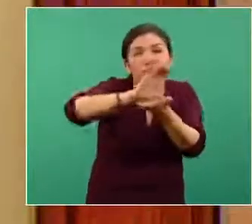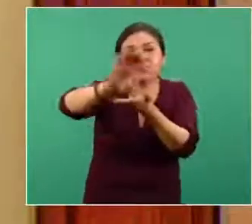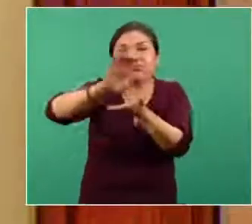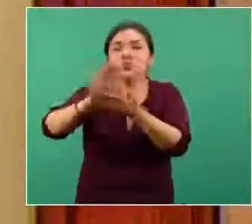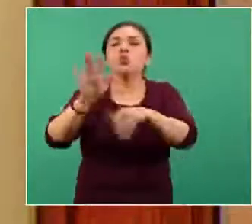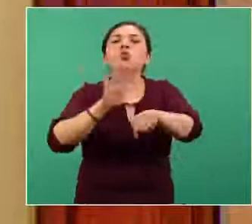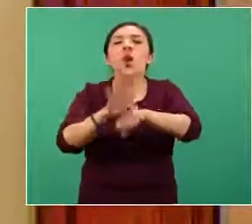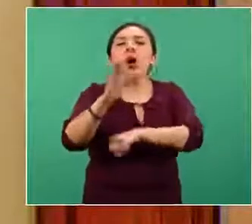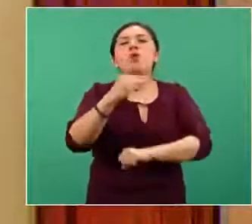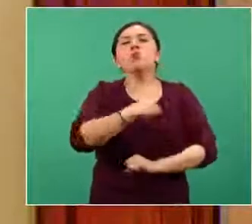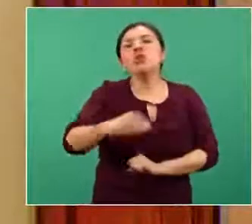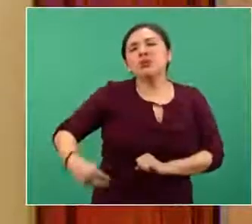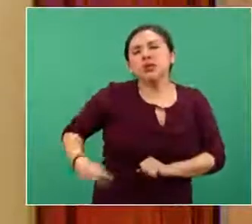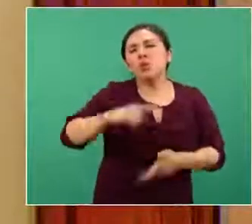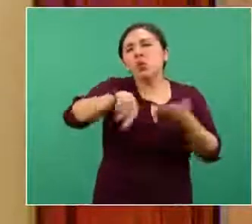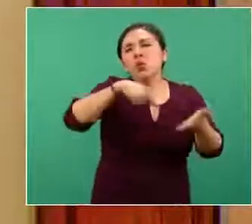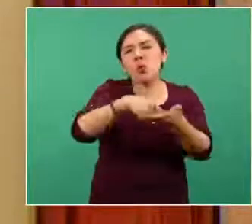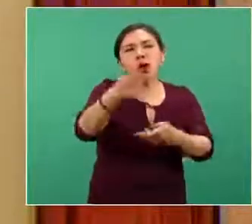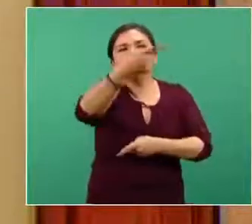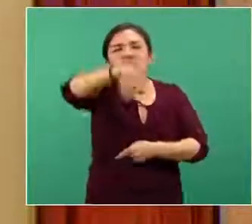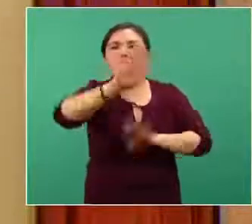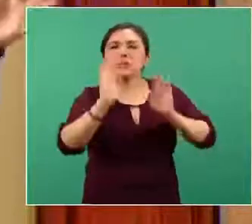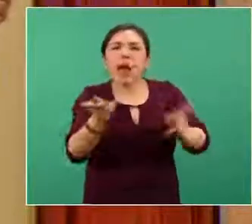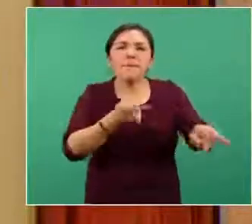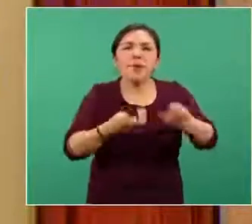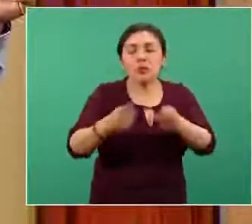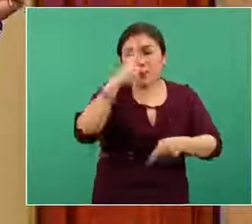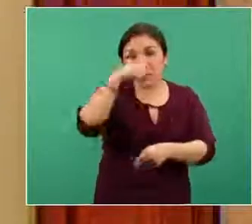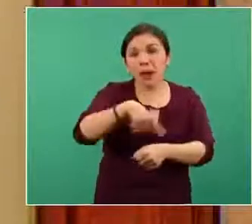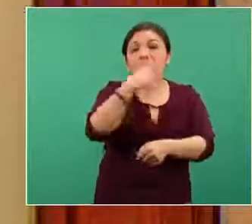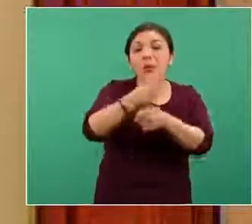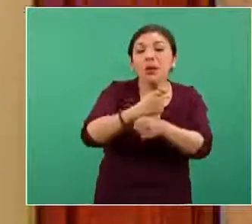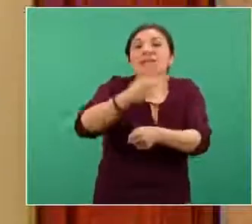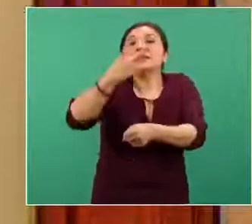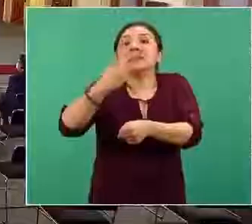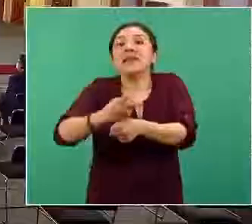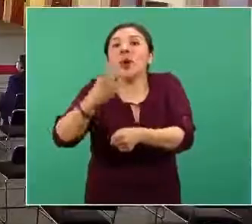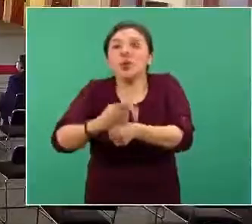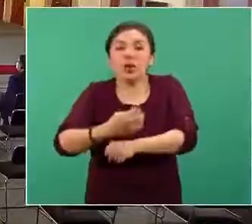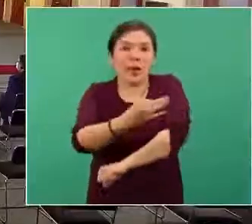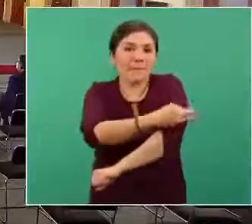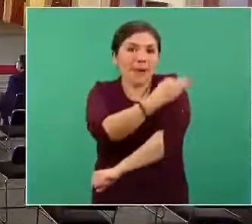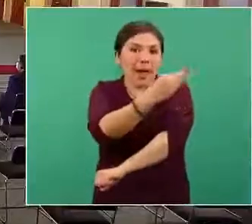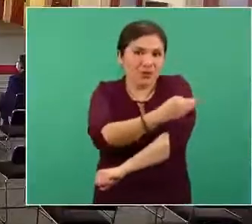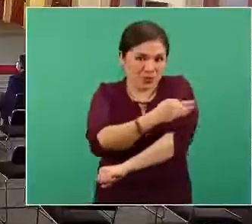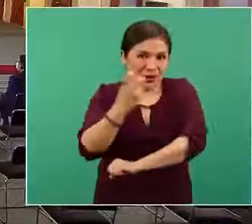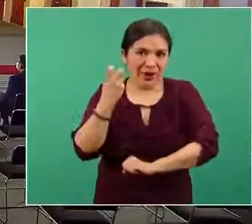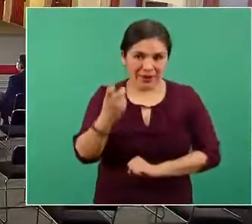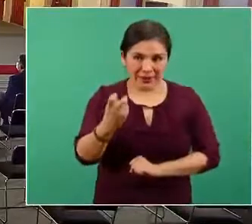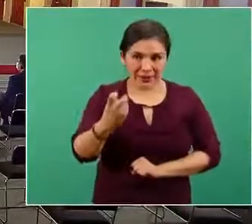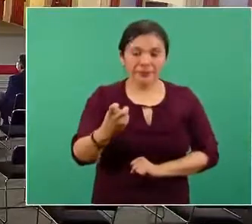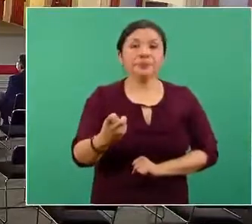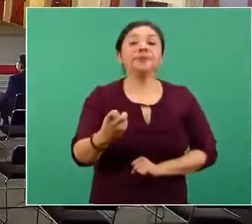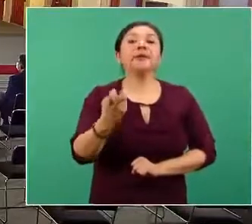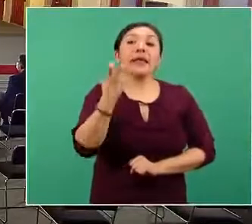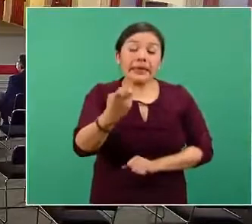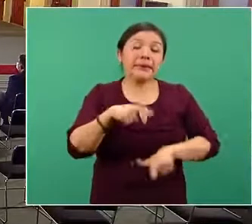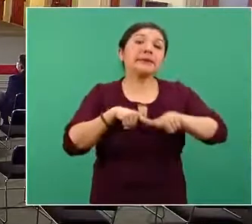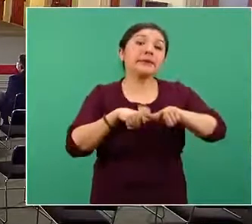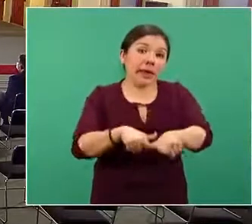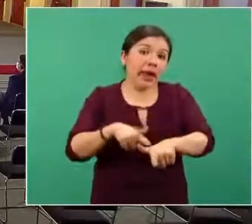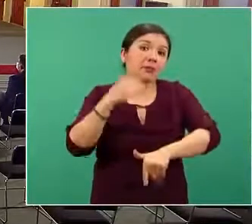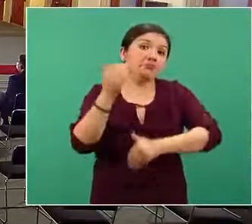que además tienen de seguro ya programadas segundas dosis para efecto de estos números. Y es así como